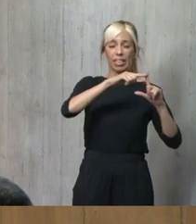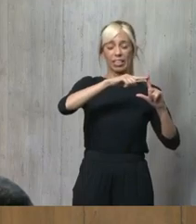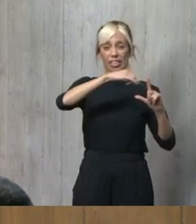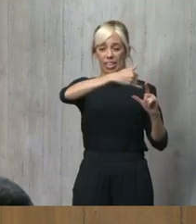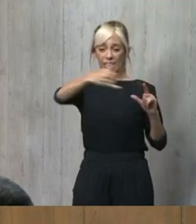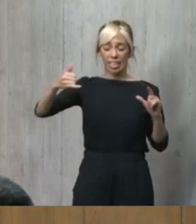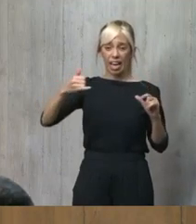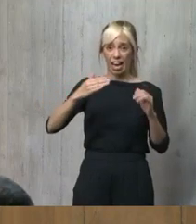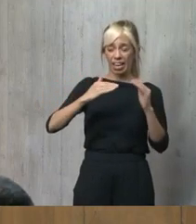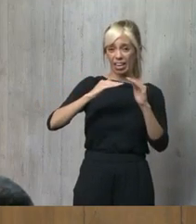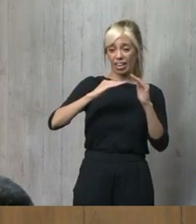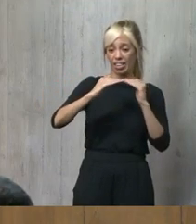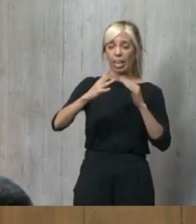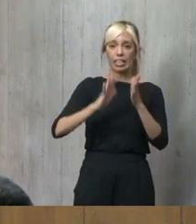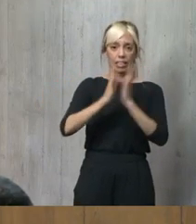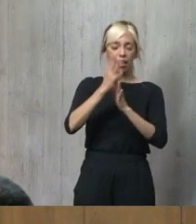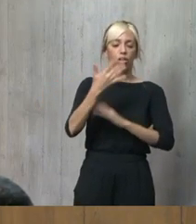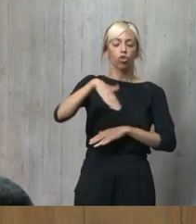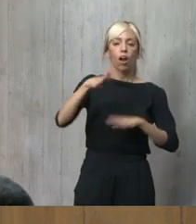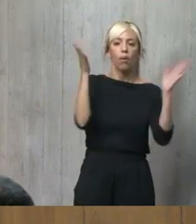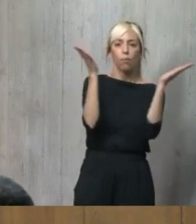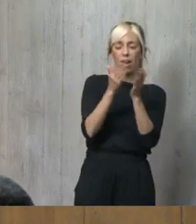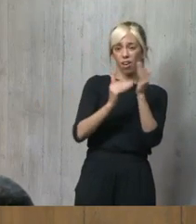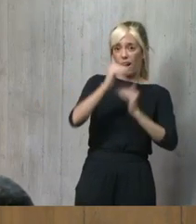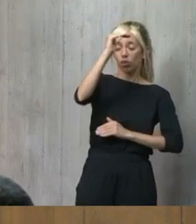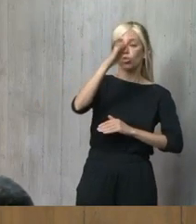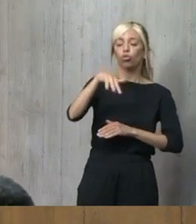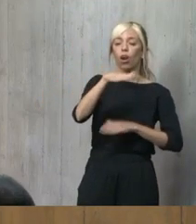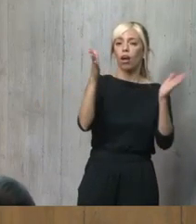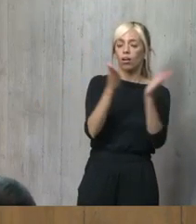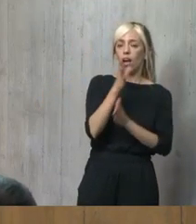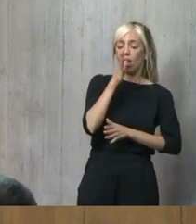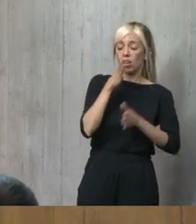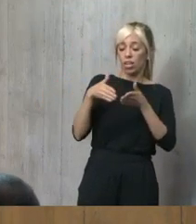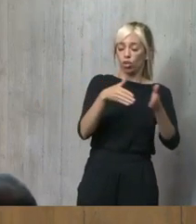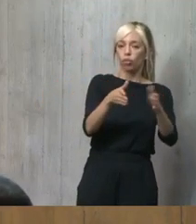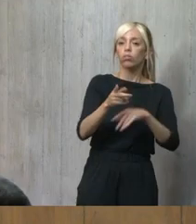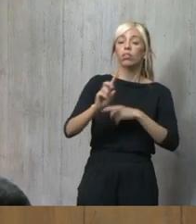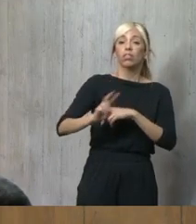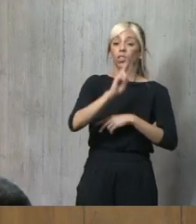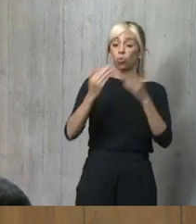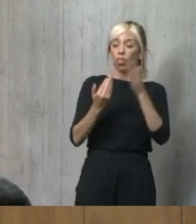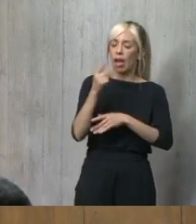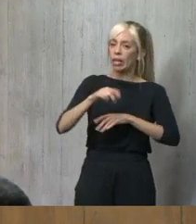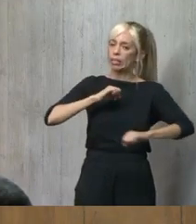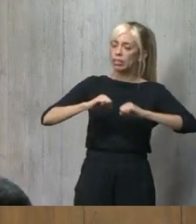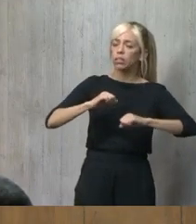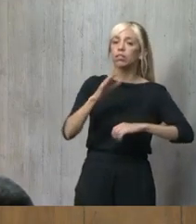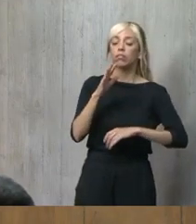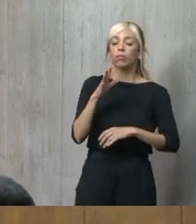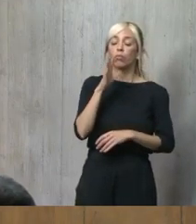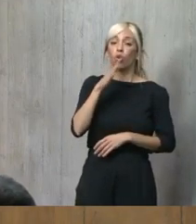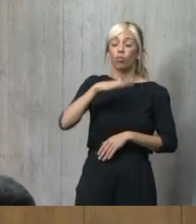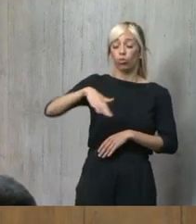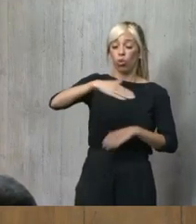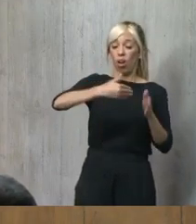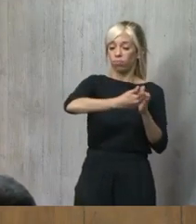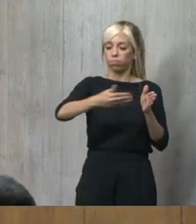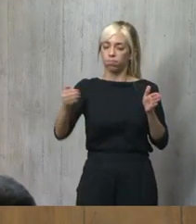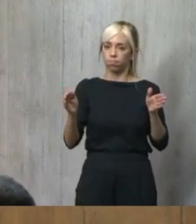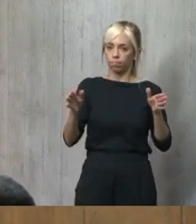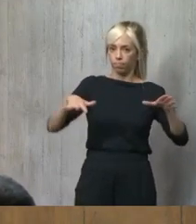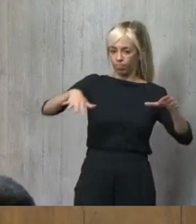intensidad, hacia la zona alta del barranco del río. El primer día, el segundo día, se produjeron las carreras más importantes, con las mayores columnas